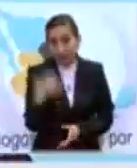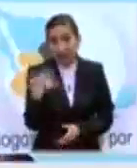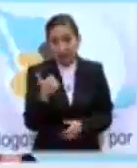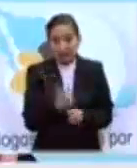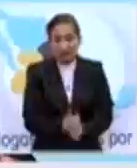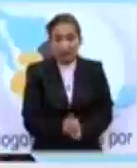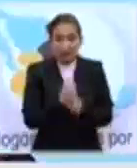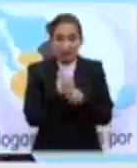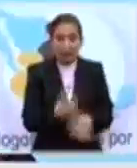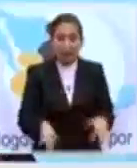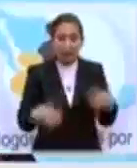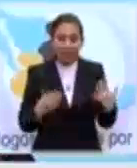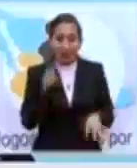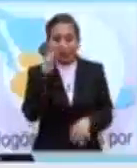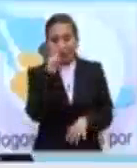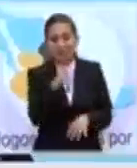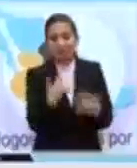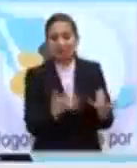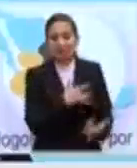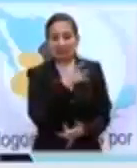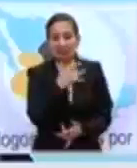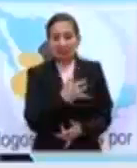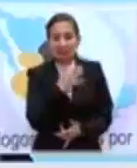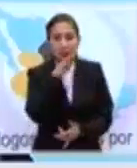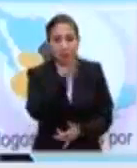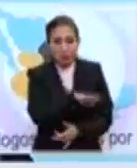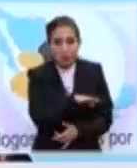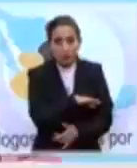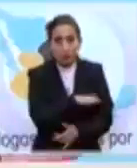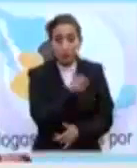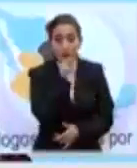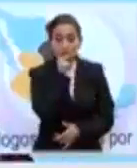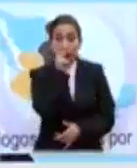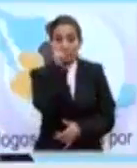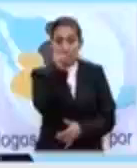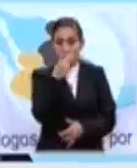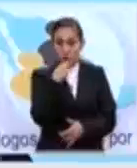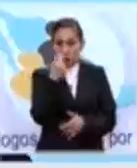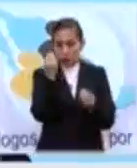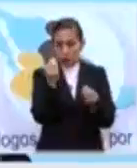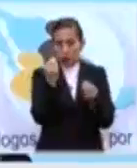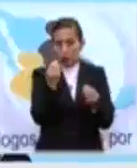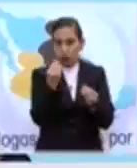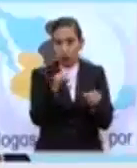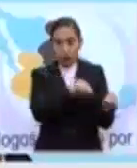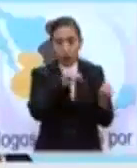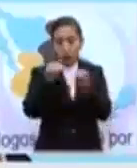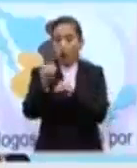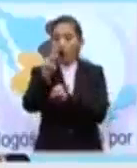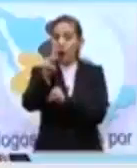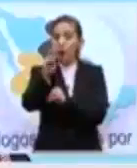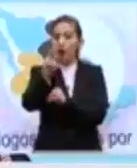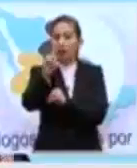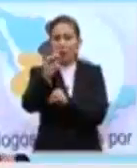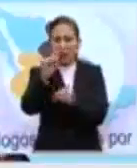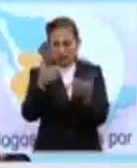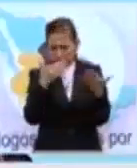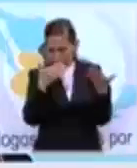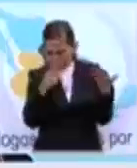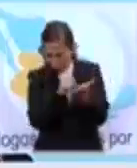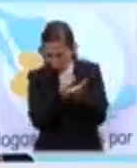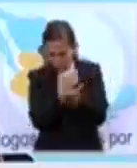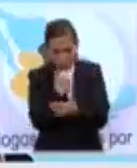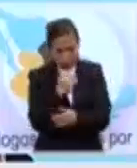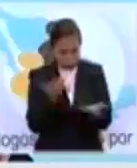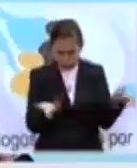duele ver esta situación. La palabra que utilizan mucho de portabilidad, pues no está en el diccionario, lo he dicho